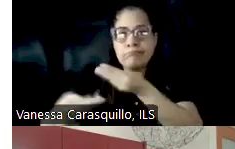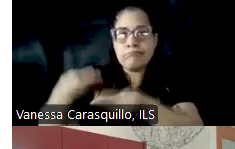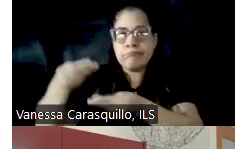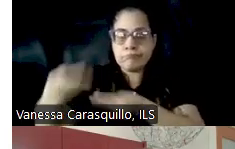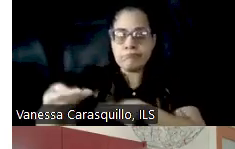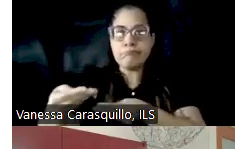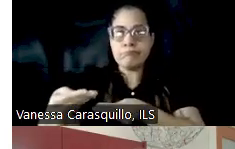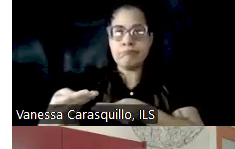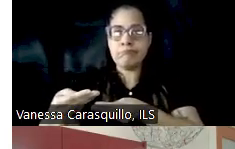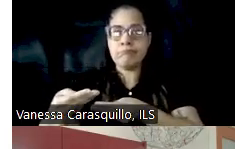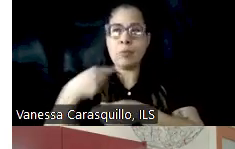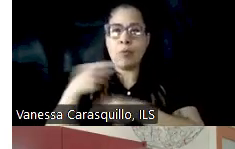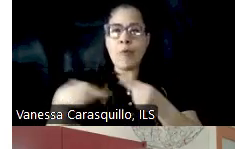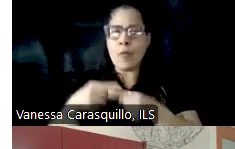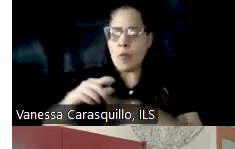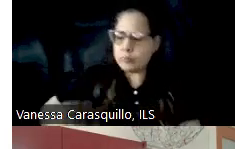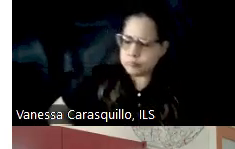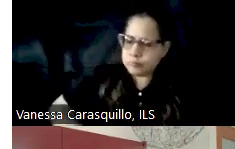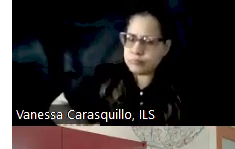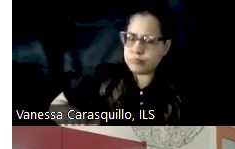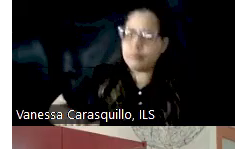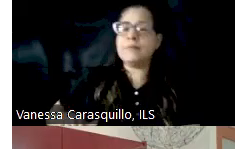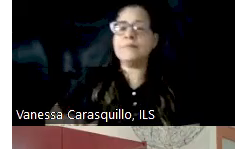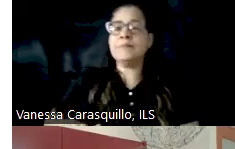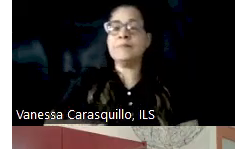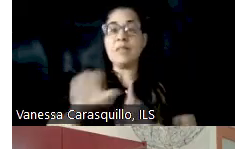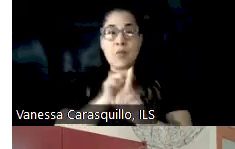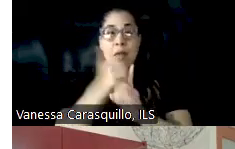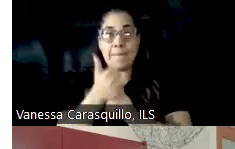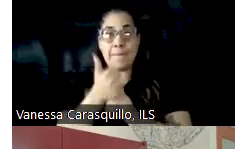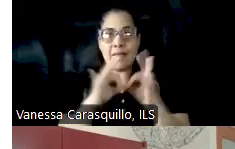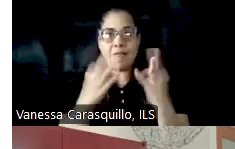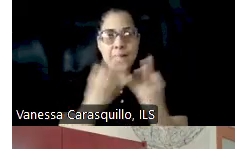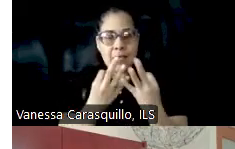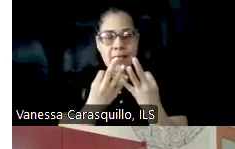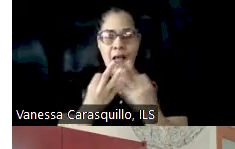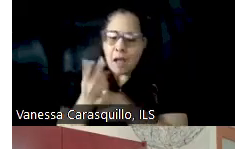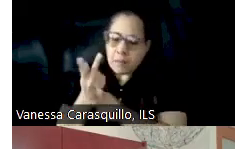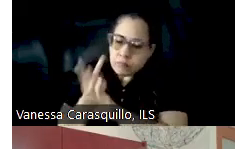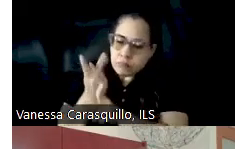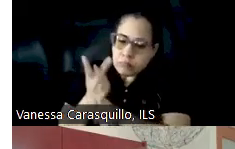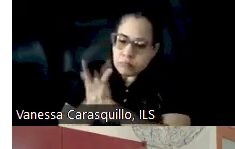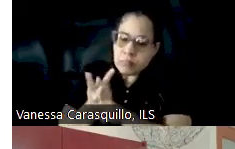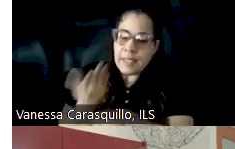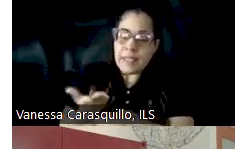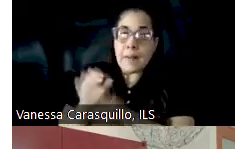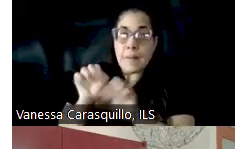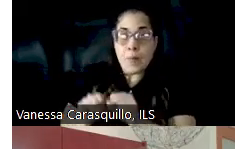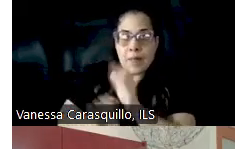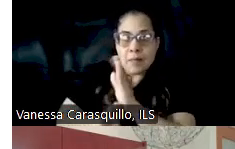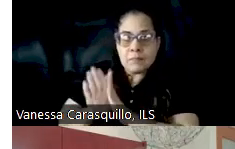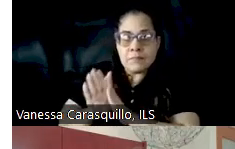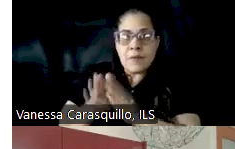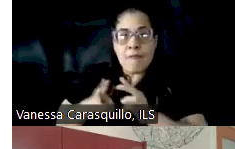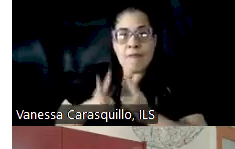años de vida, y el niño en un ambiente familiar protegido puede ir desarrollando estrategias de adaptación y